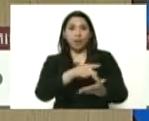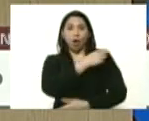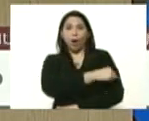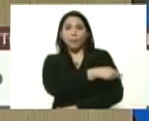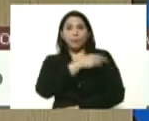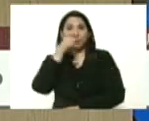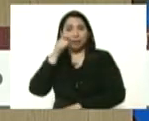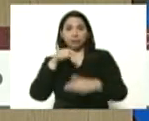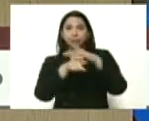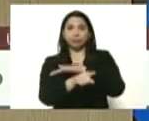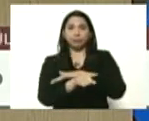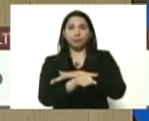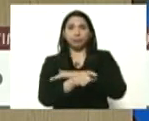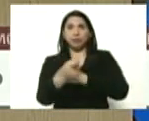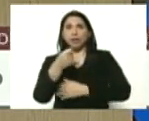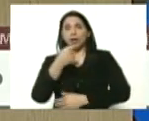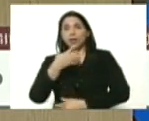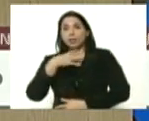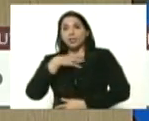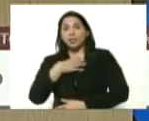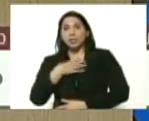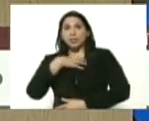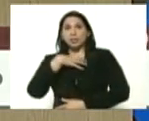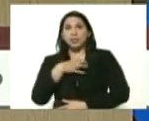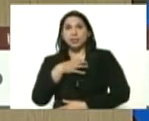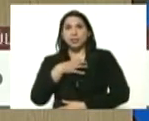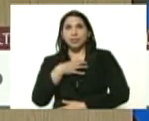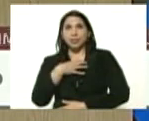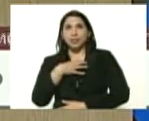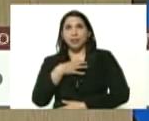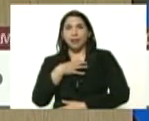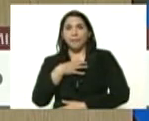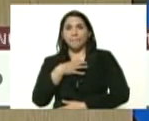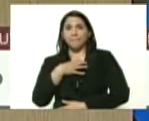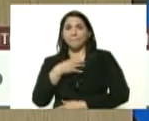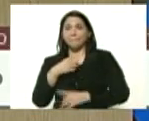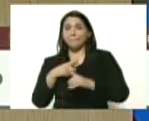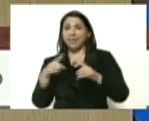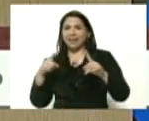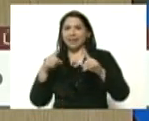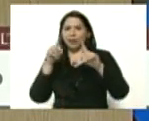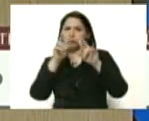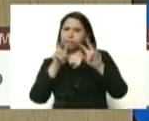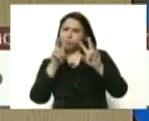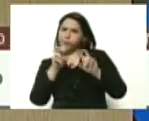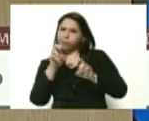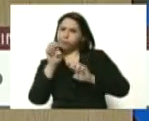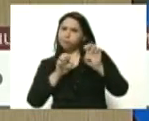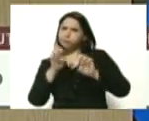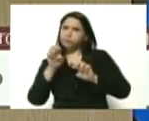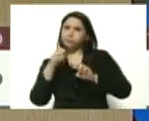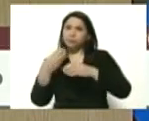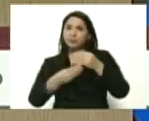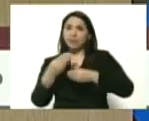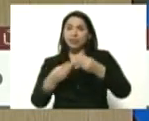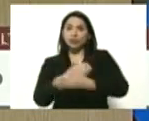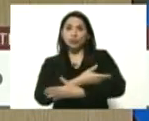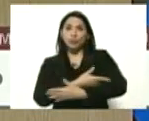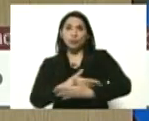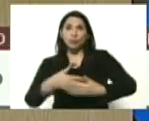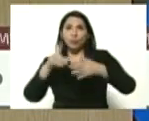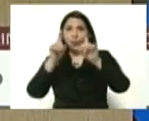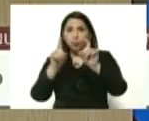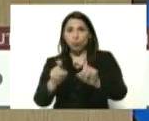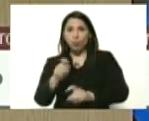Se ingresó con el diagnóstico de neumonía, pero en razón de la presentación de los síntomas, se le tomó una prueba molecular, una prueba de